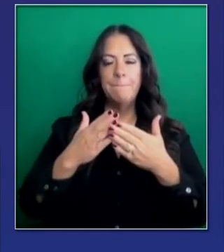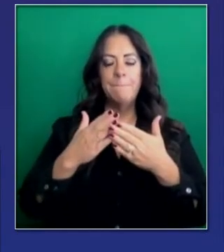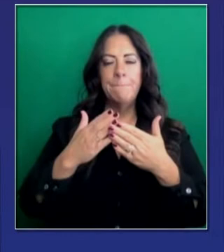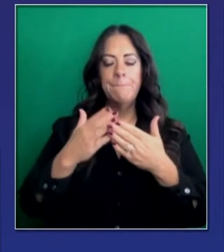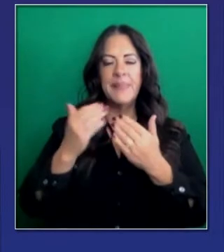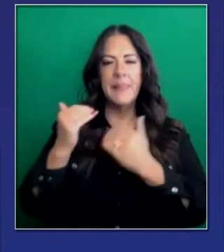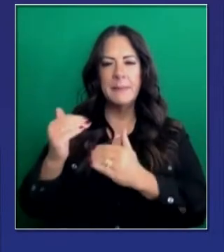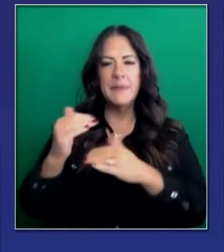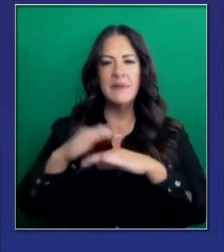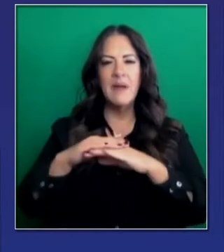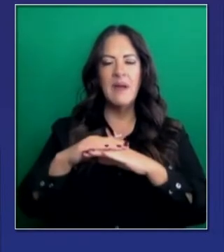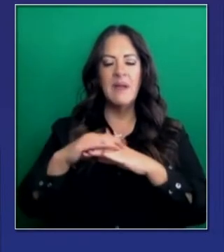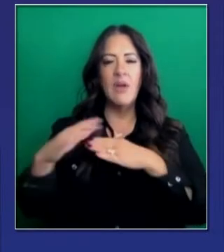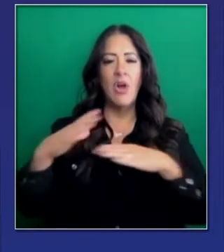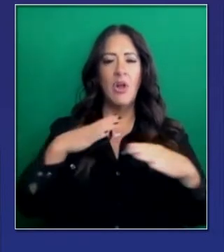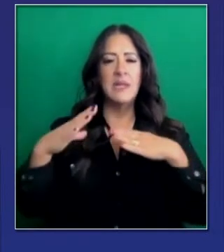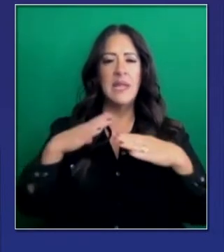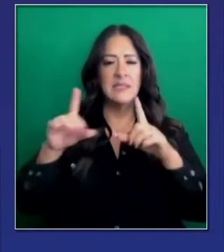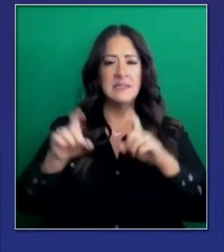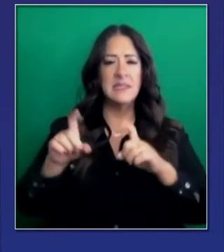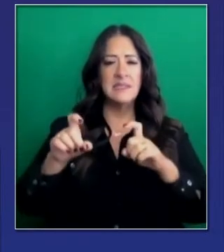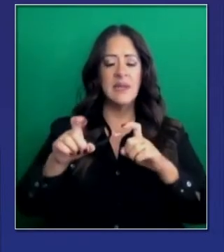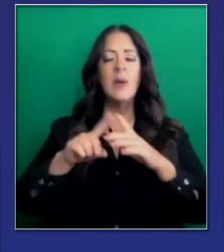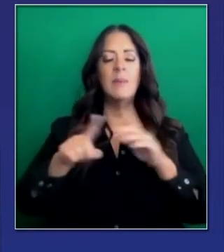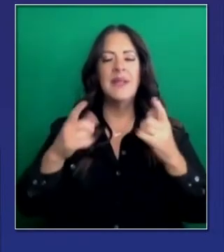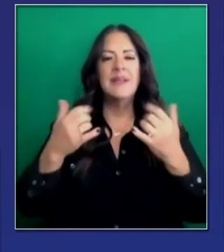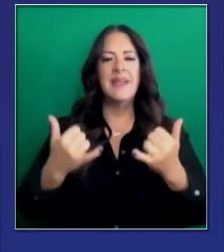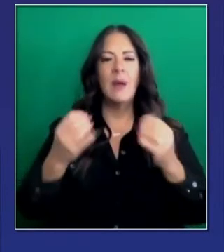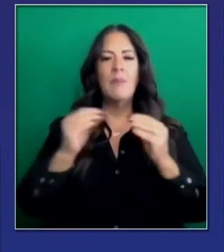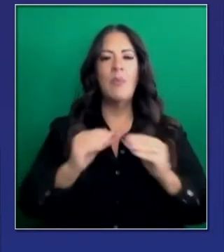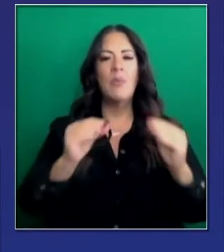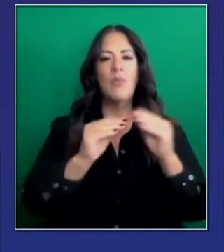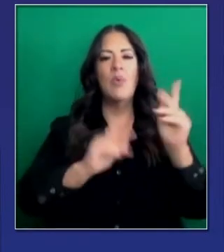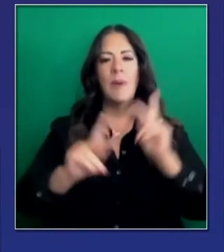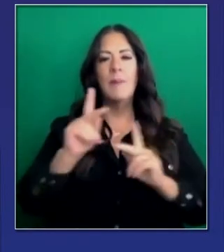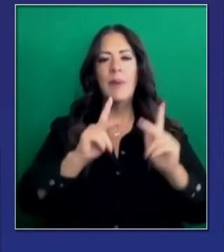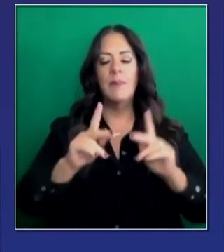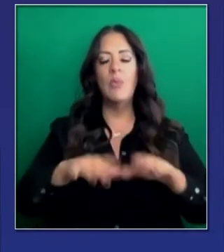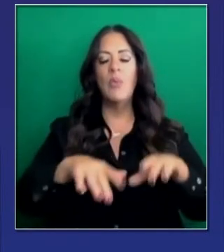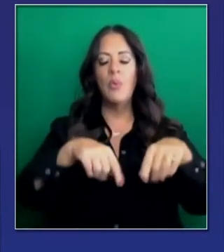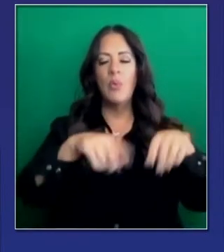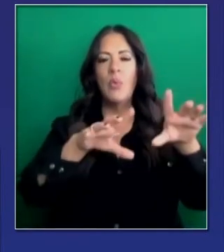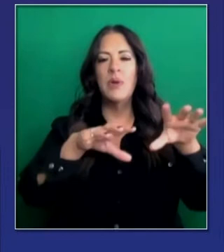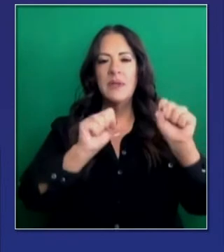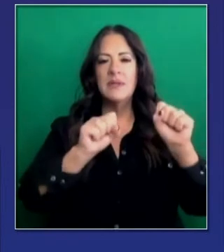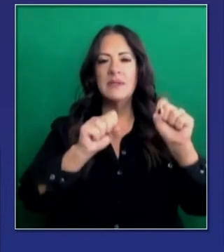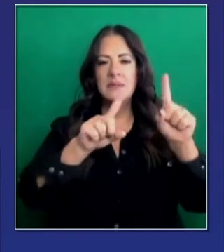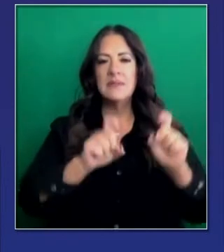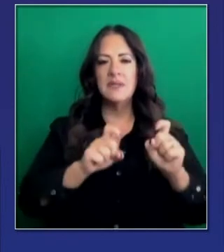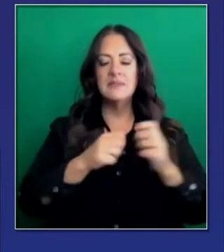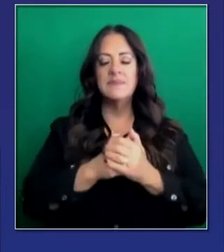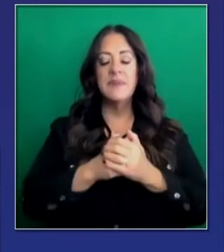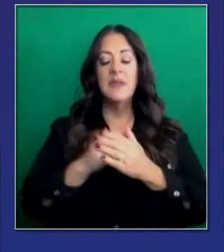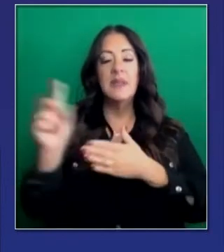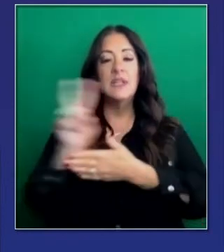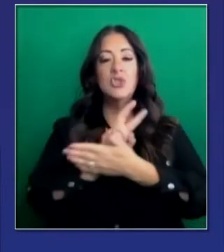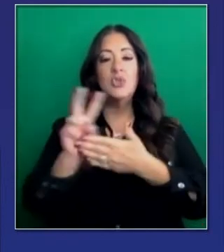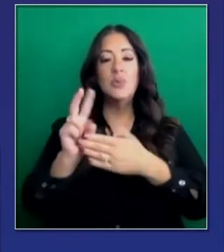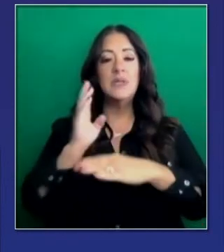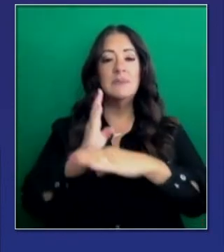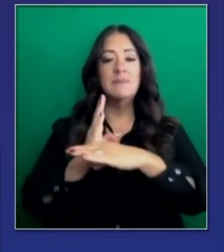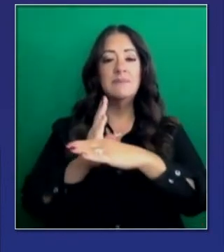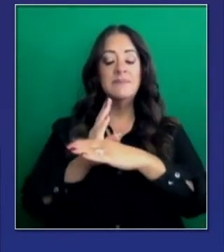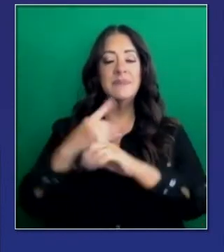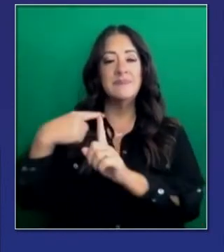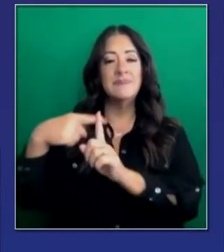ahora bien estas pruebas que están subiendo otra vez de manera sustancial entonces la tasa de positividad de 14 días como ya dije